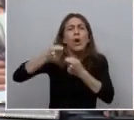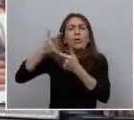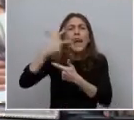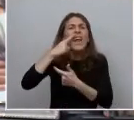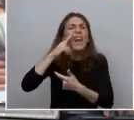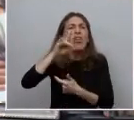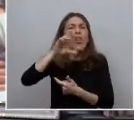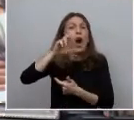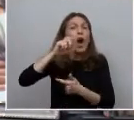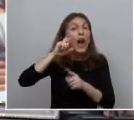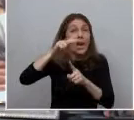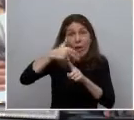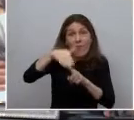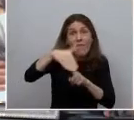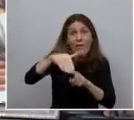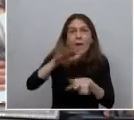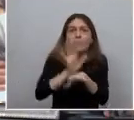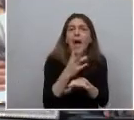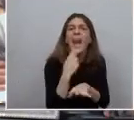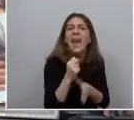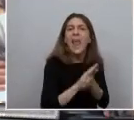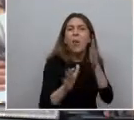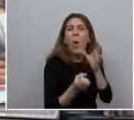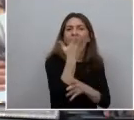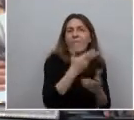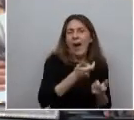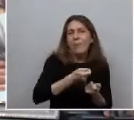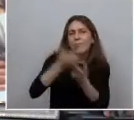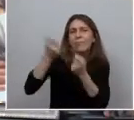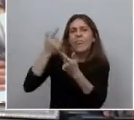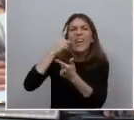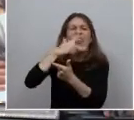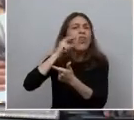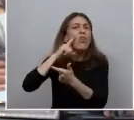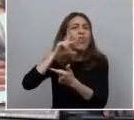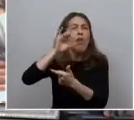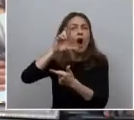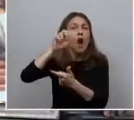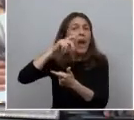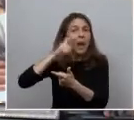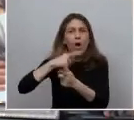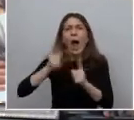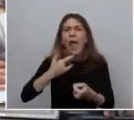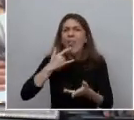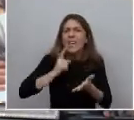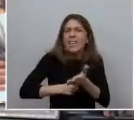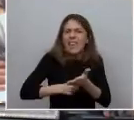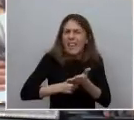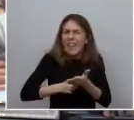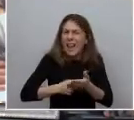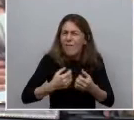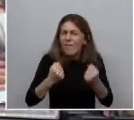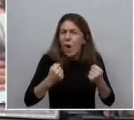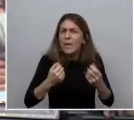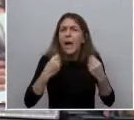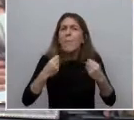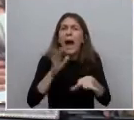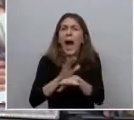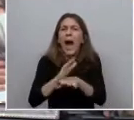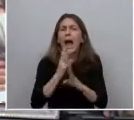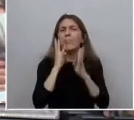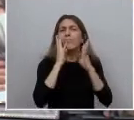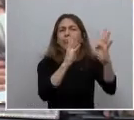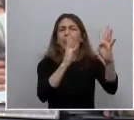como nuevo vector energético. Adoptaremos medidas profundas para erradicar la